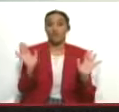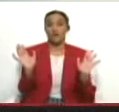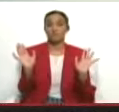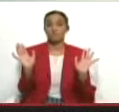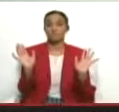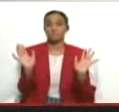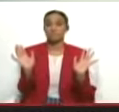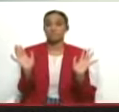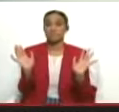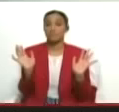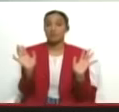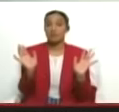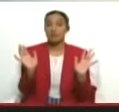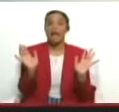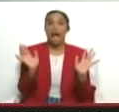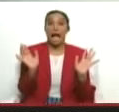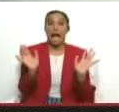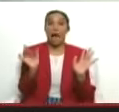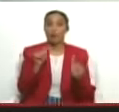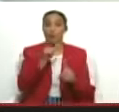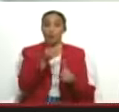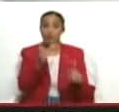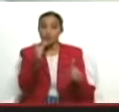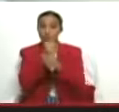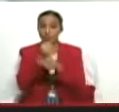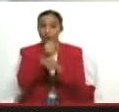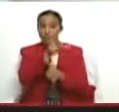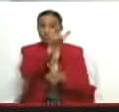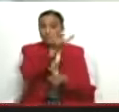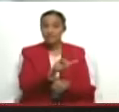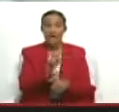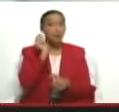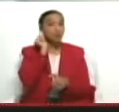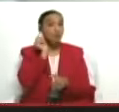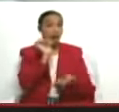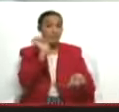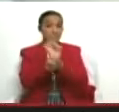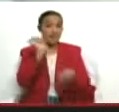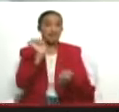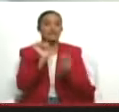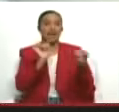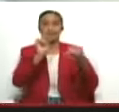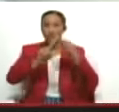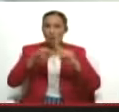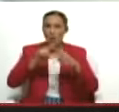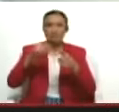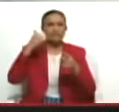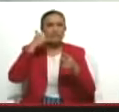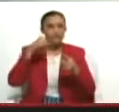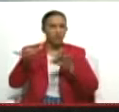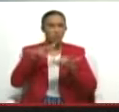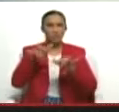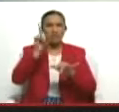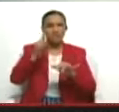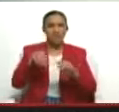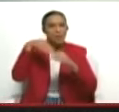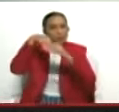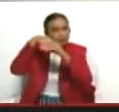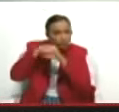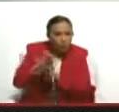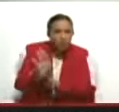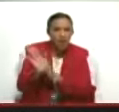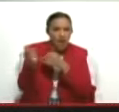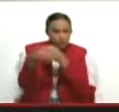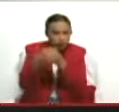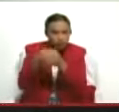es esconder todos estos elementos de convicción que acá estamos viendo trasladando equipos